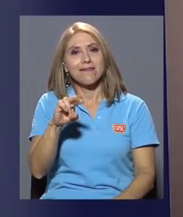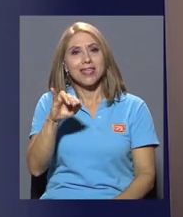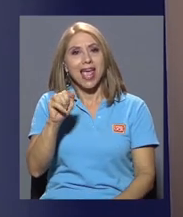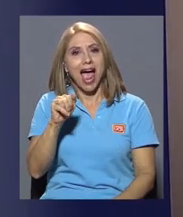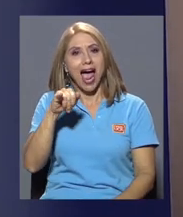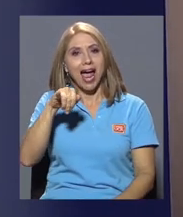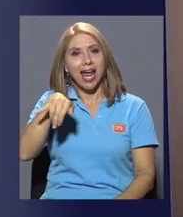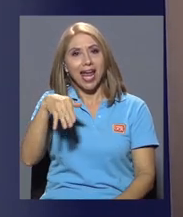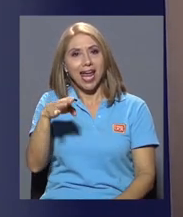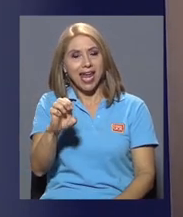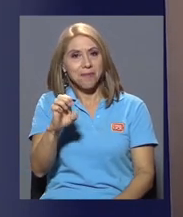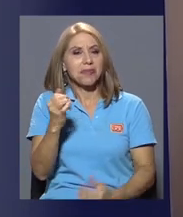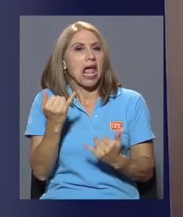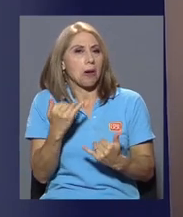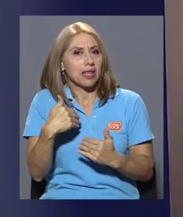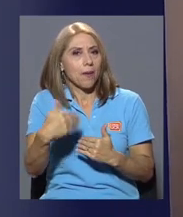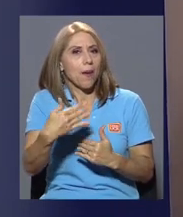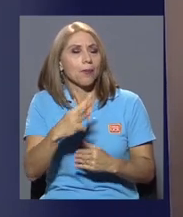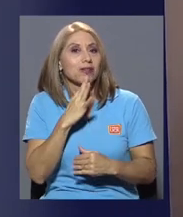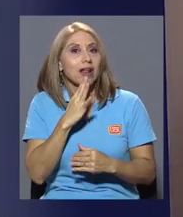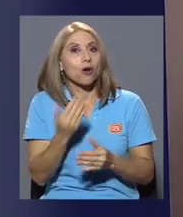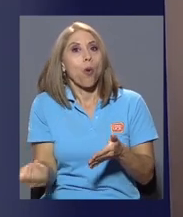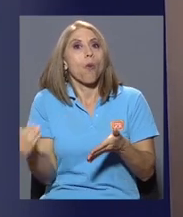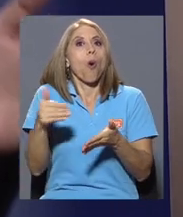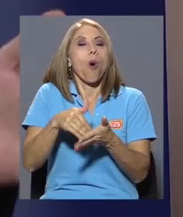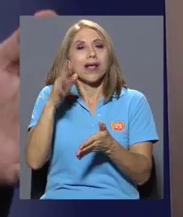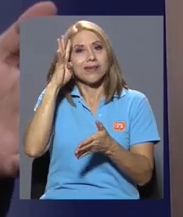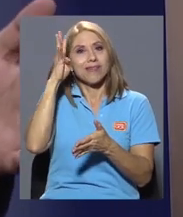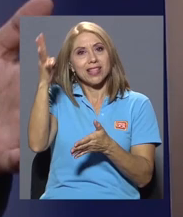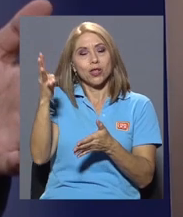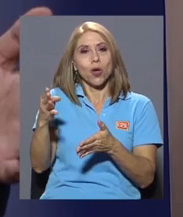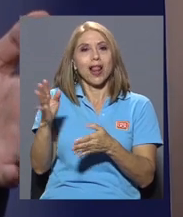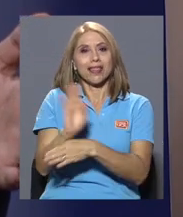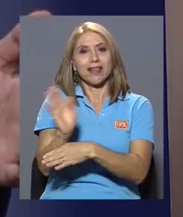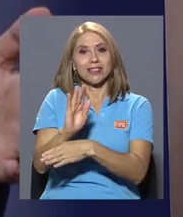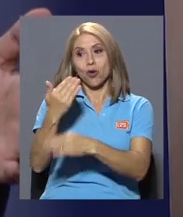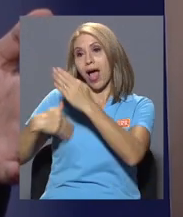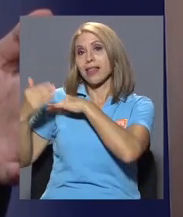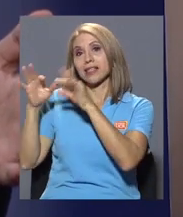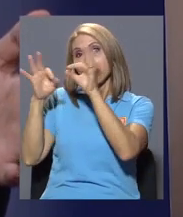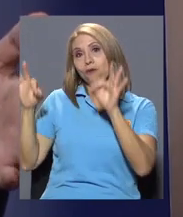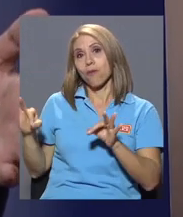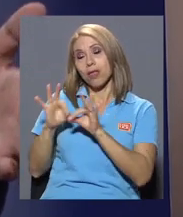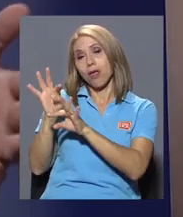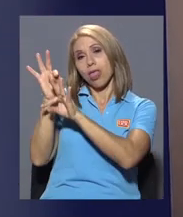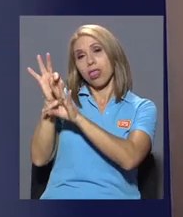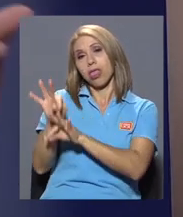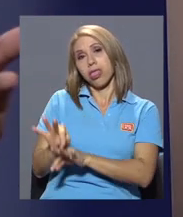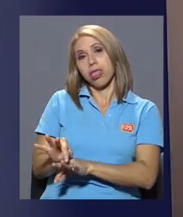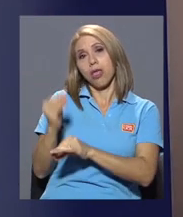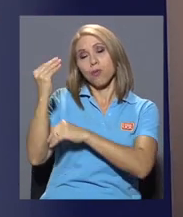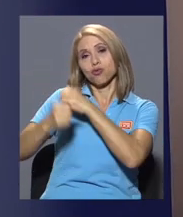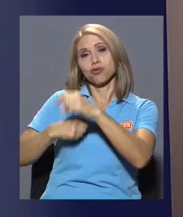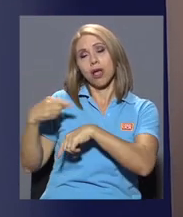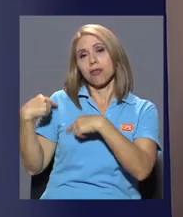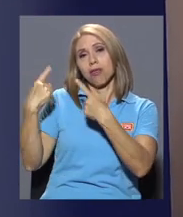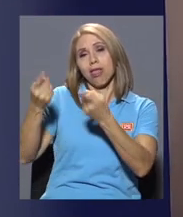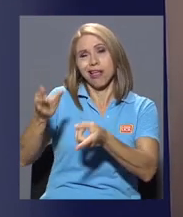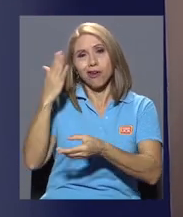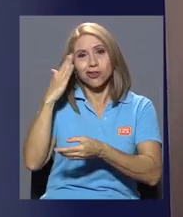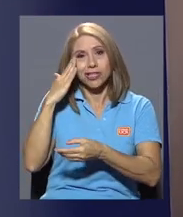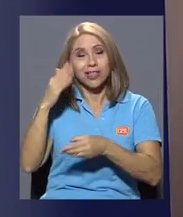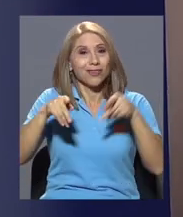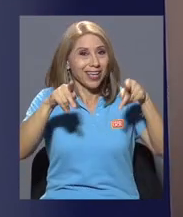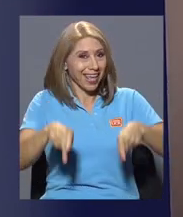como se reinventó la televisión porque paso del formato tradicional como lo hemos conocido durante muchos años la gente de